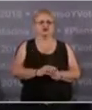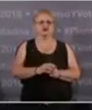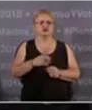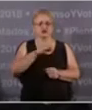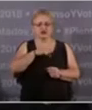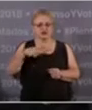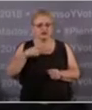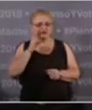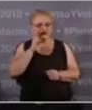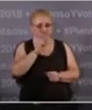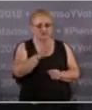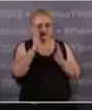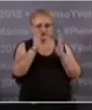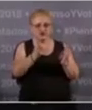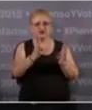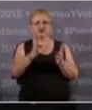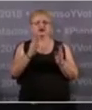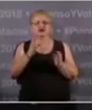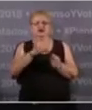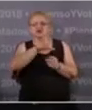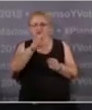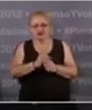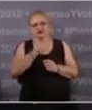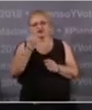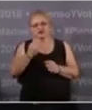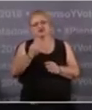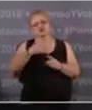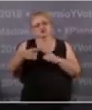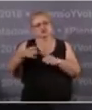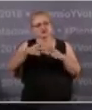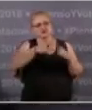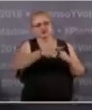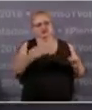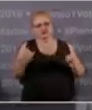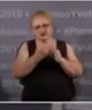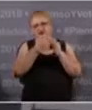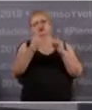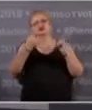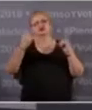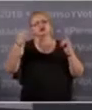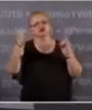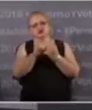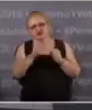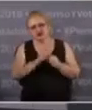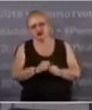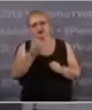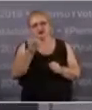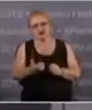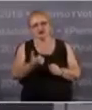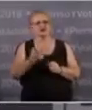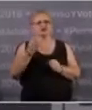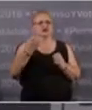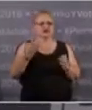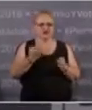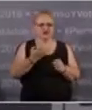integral y multidimensional que va desde acciones educativas, sociales, culturales, económicas, hasta lo que tiene que ver con